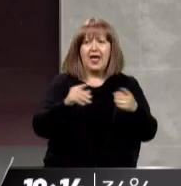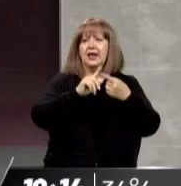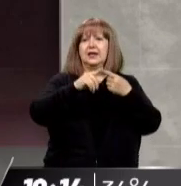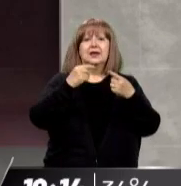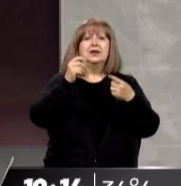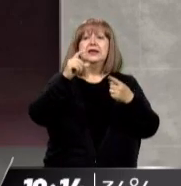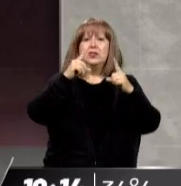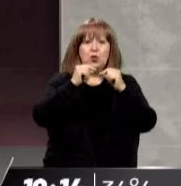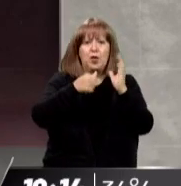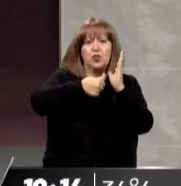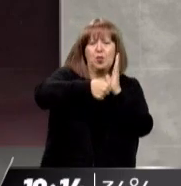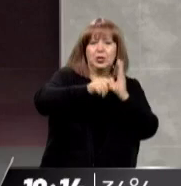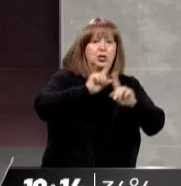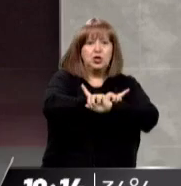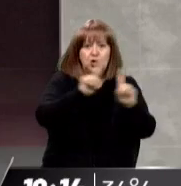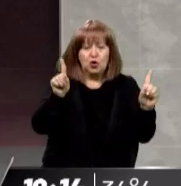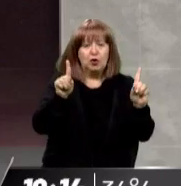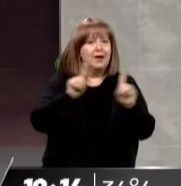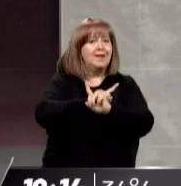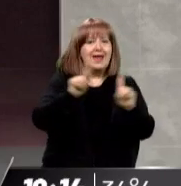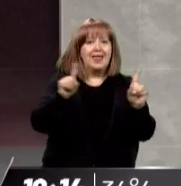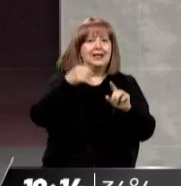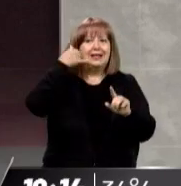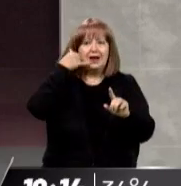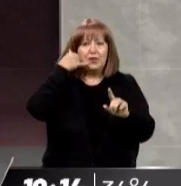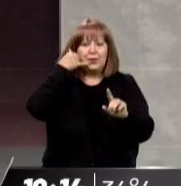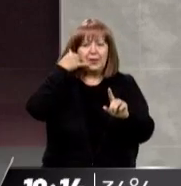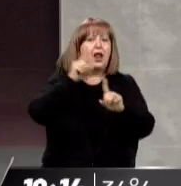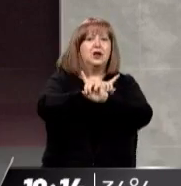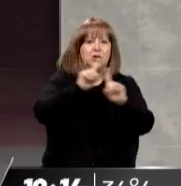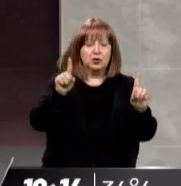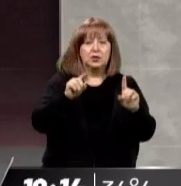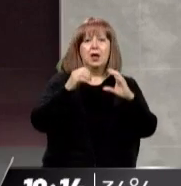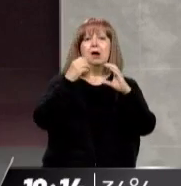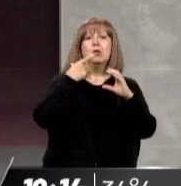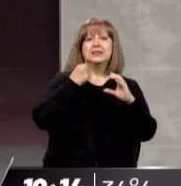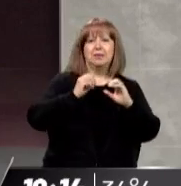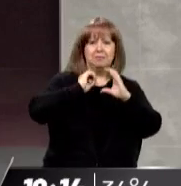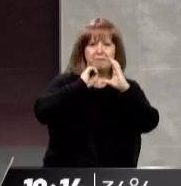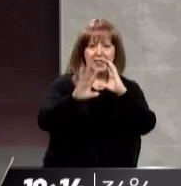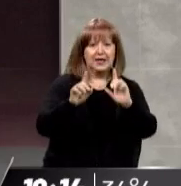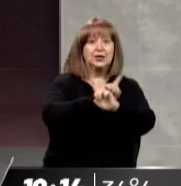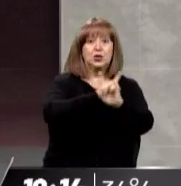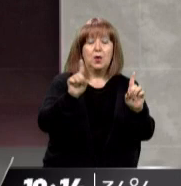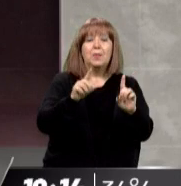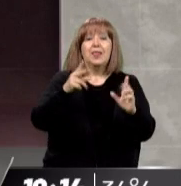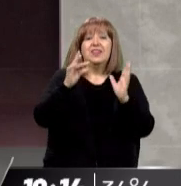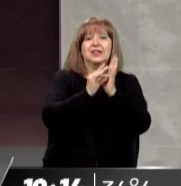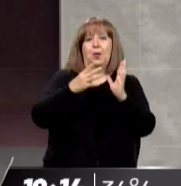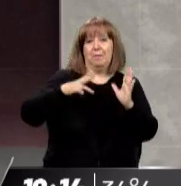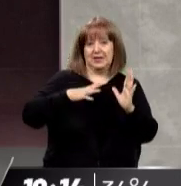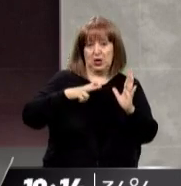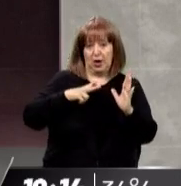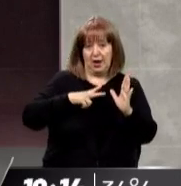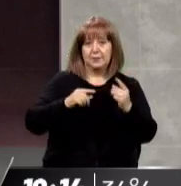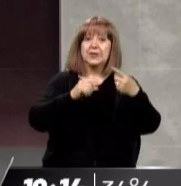te piden DNI, nunca hay que compartir a través de una llamada o a través de un mensaje de WhatsApp esos datos personales. El segundo punto